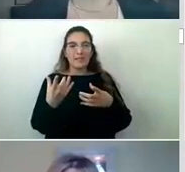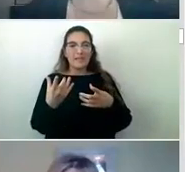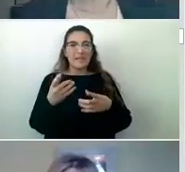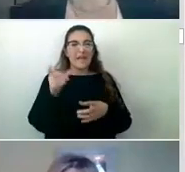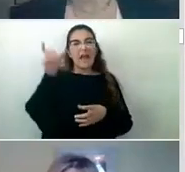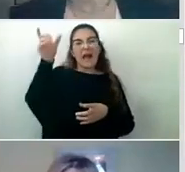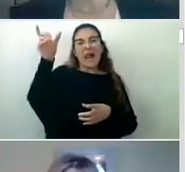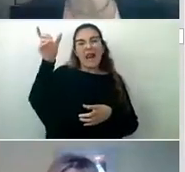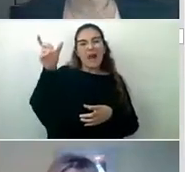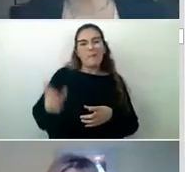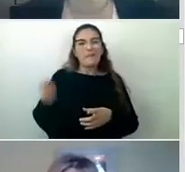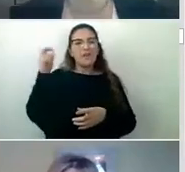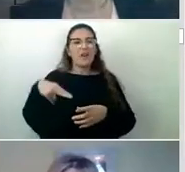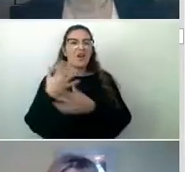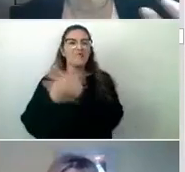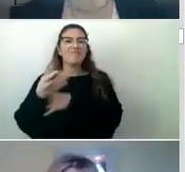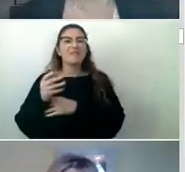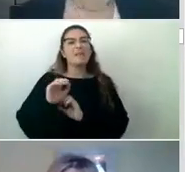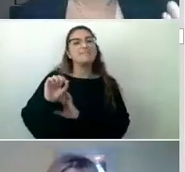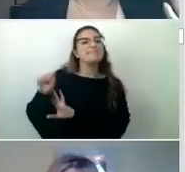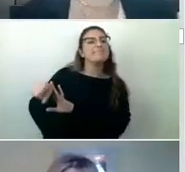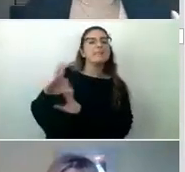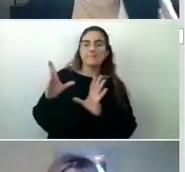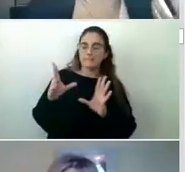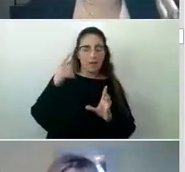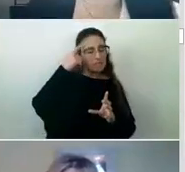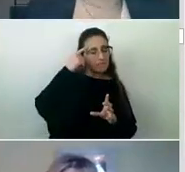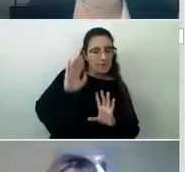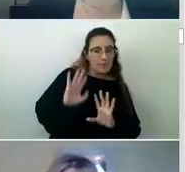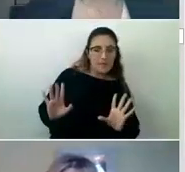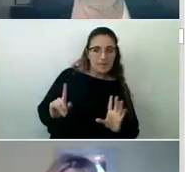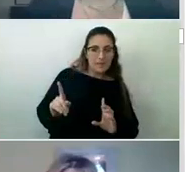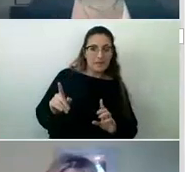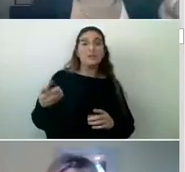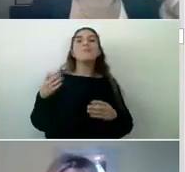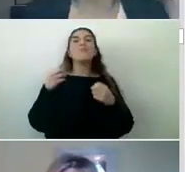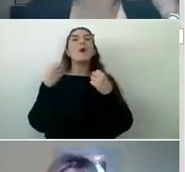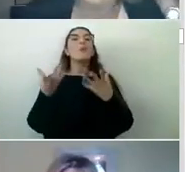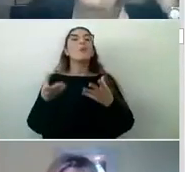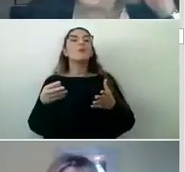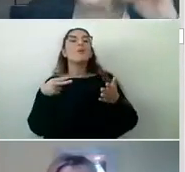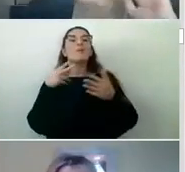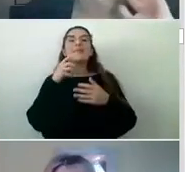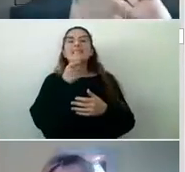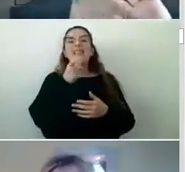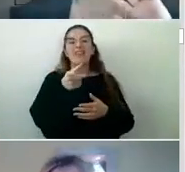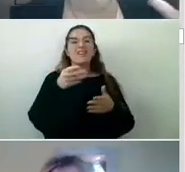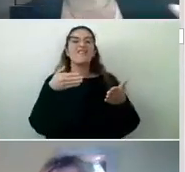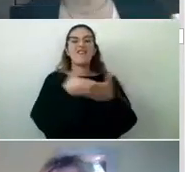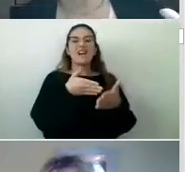demás personas, por eso se habla de barreras. Quería comentarles que el término